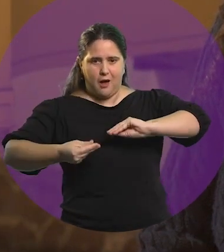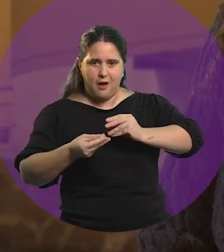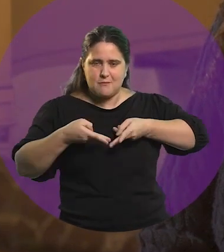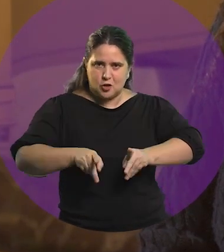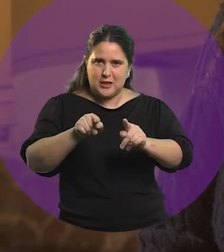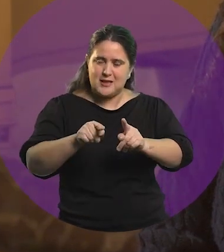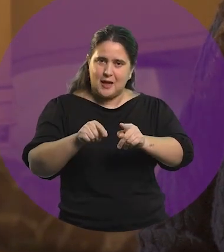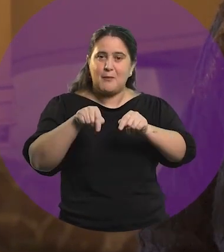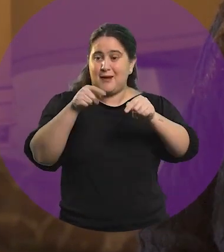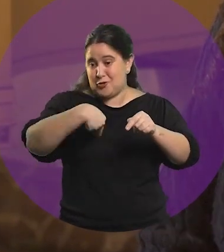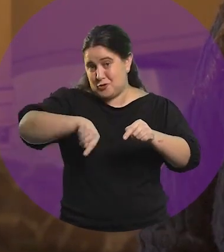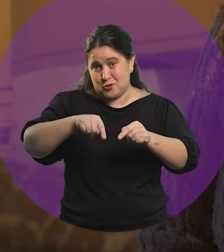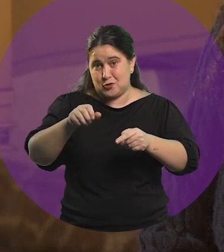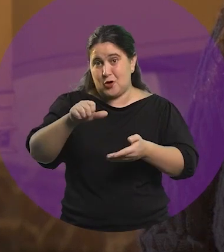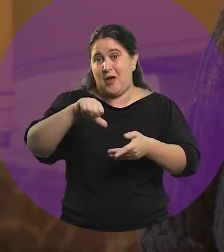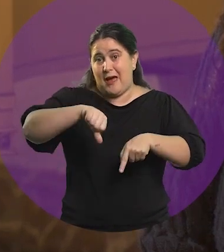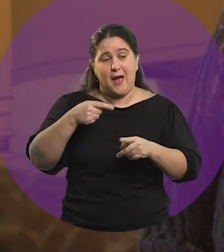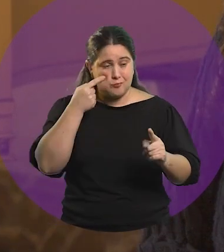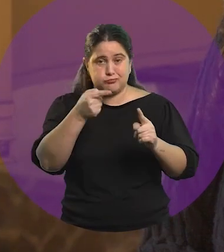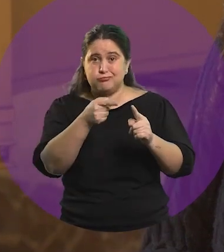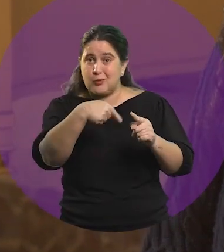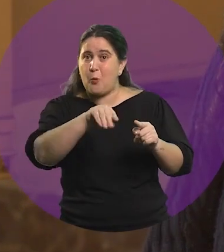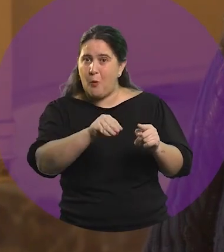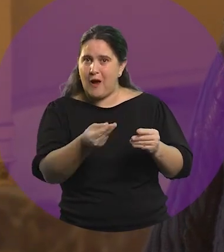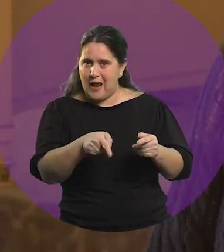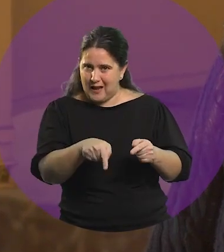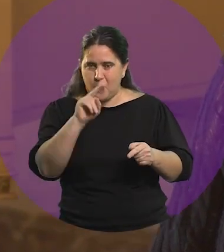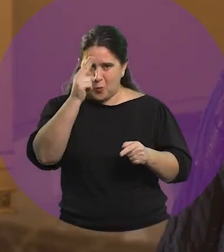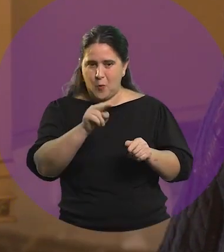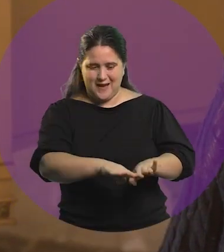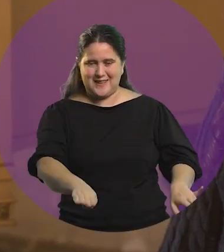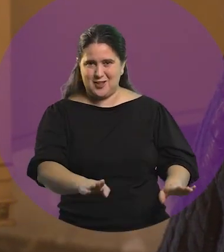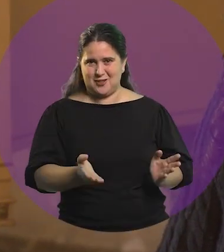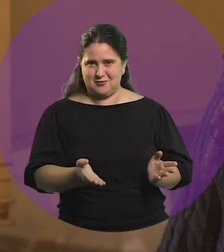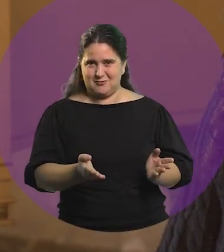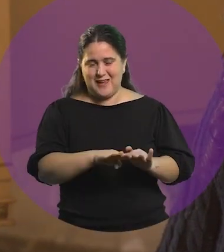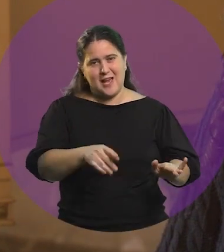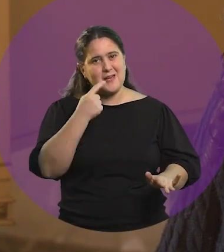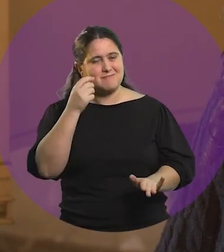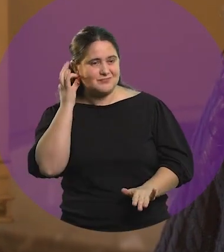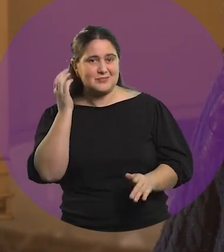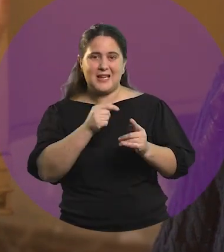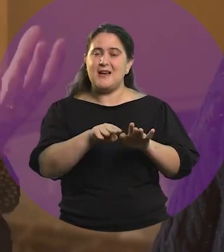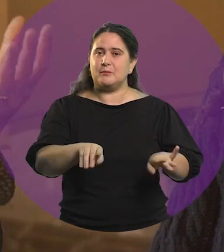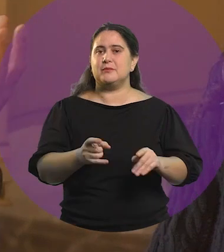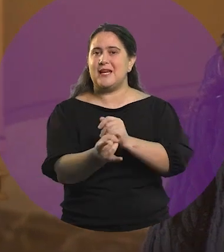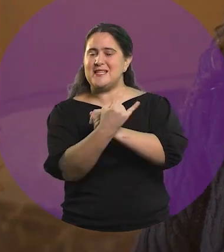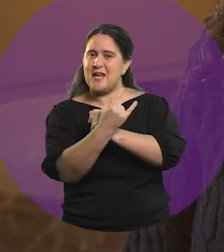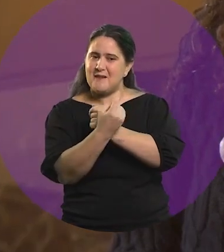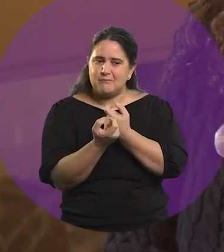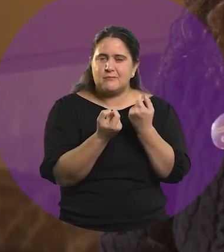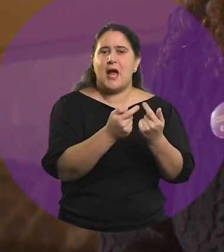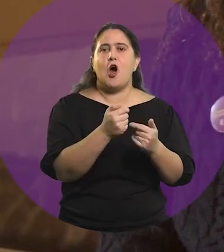esta metodología para el caso de nuestra población objetivo, que es la infancia. La infancia de Uruguay, no nos tenemos que olvidar que Ceibal cubre